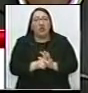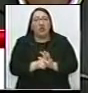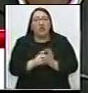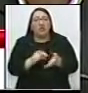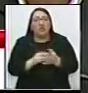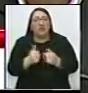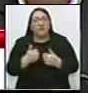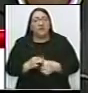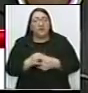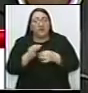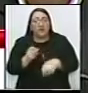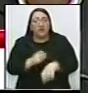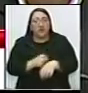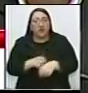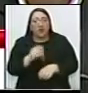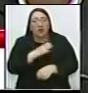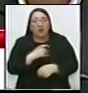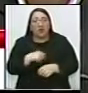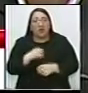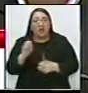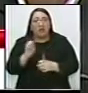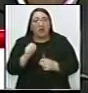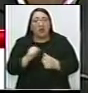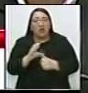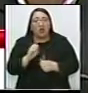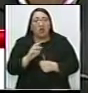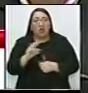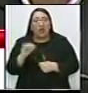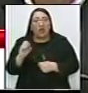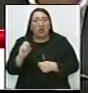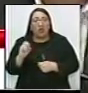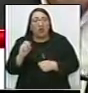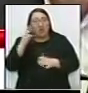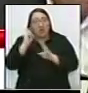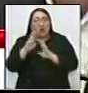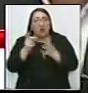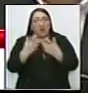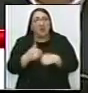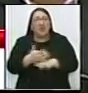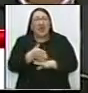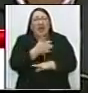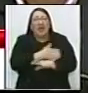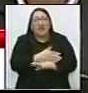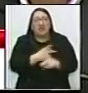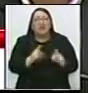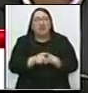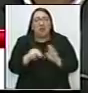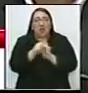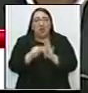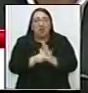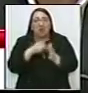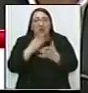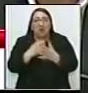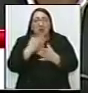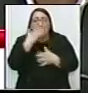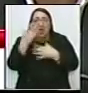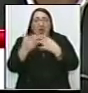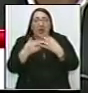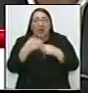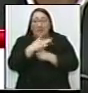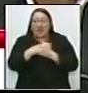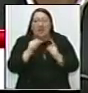se prolongan los estados de emergencia en el corredor minero sur para que una empresa que ha violado las normas ambientales no